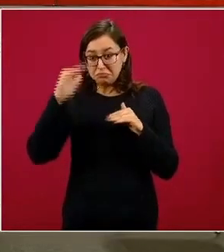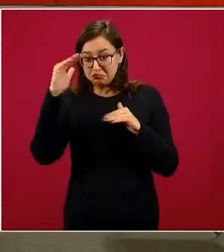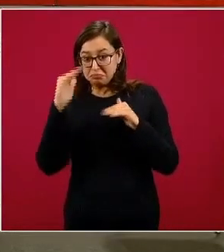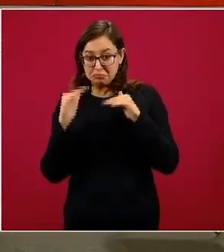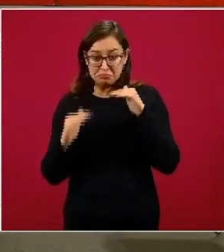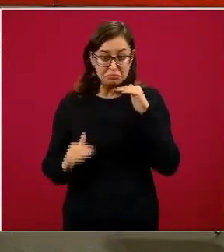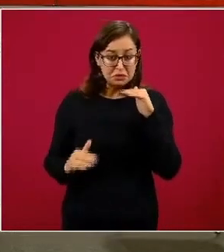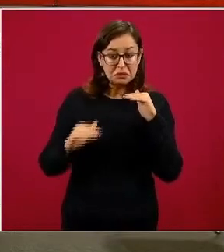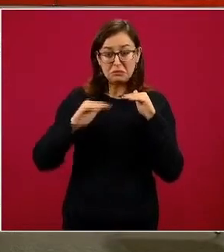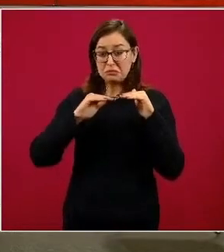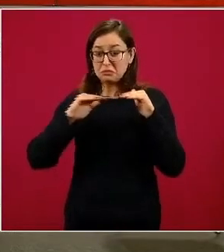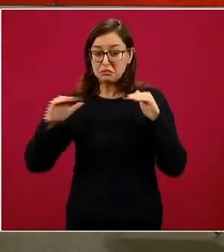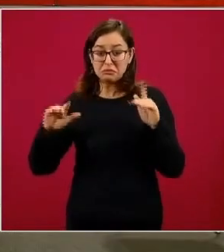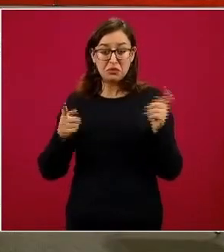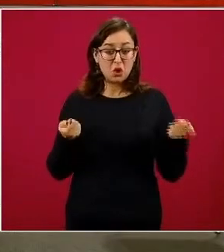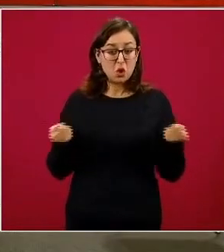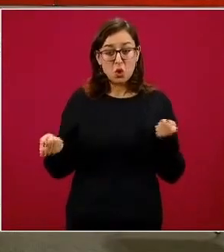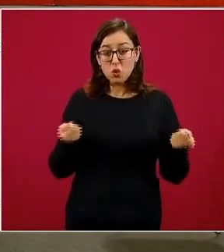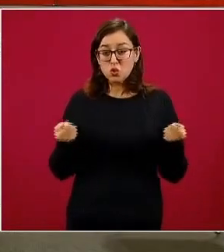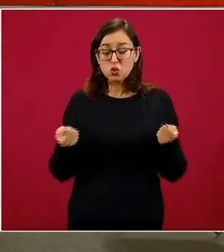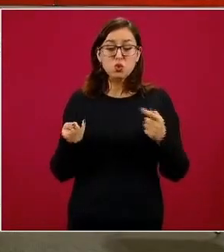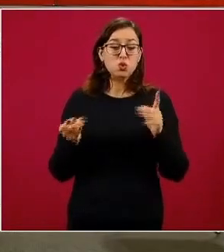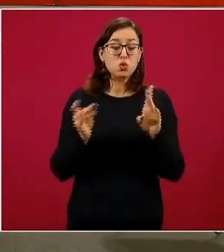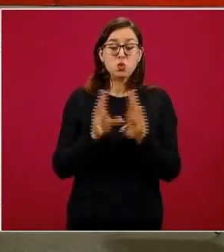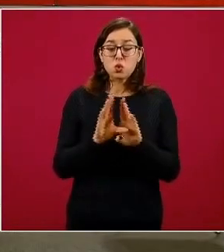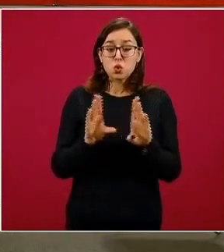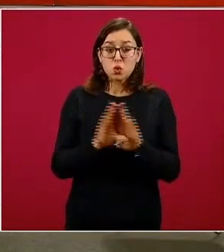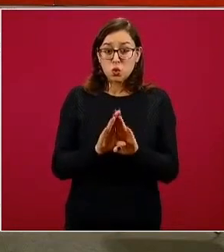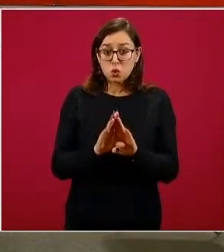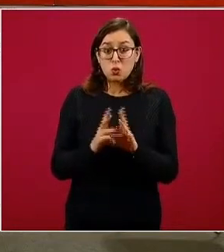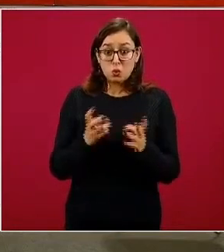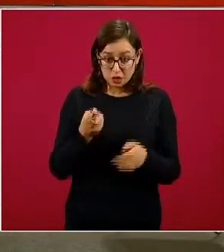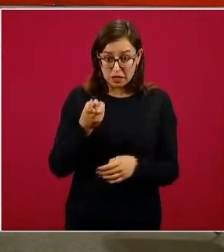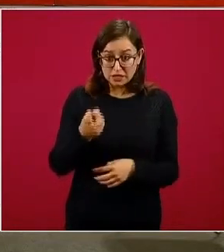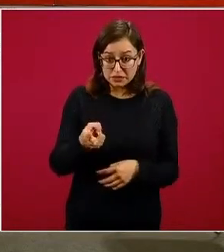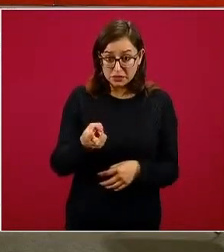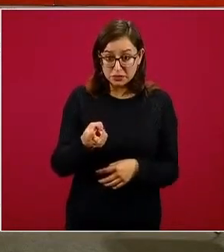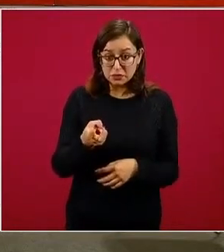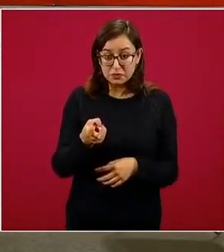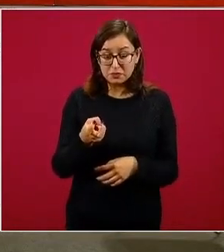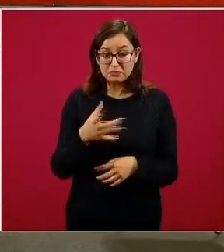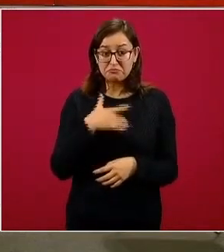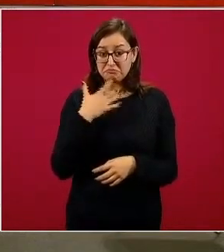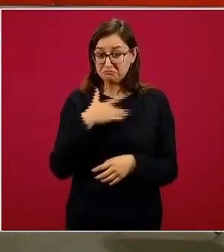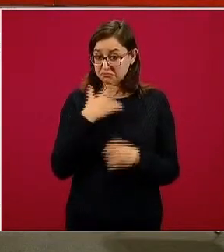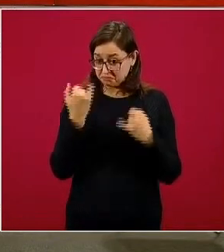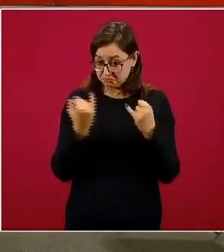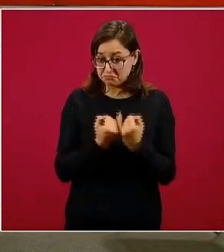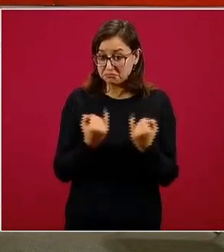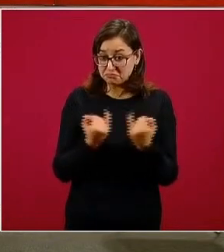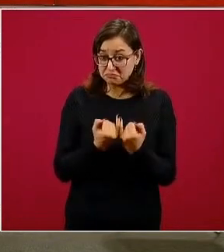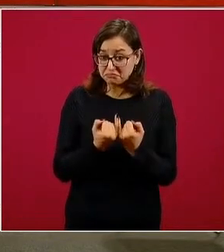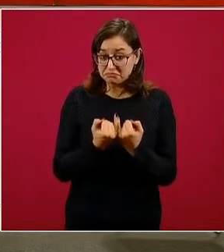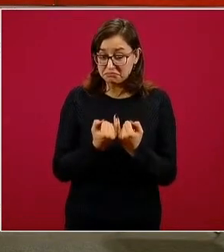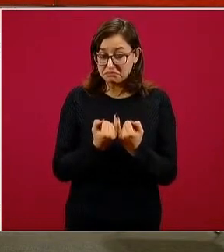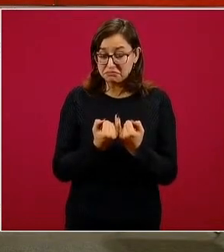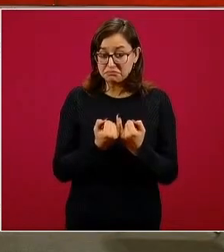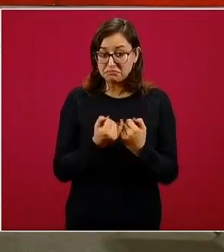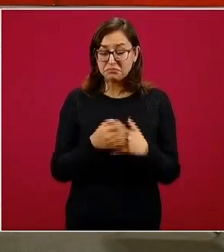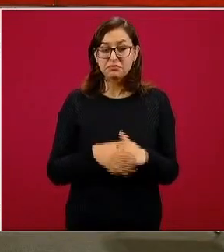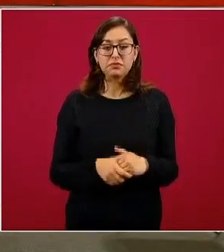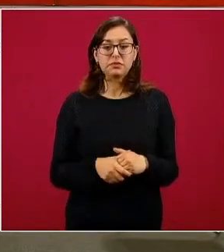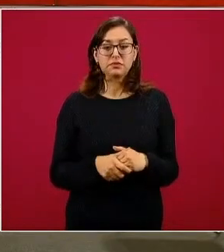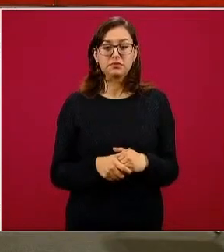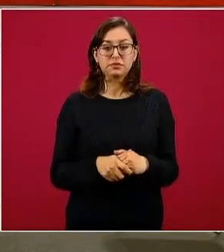una meseta, está contenido y con un ligero ascenso el número de nuevos contagios?